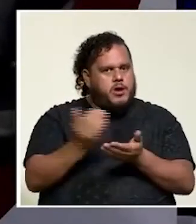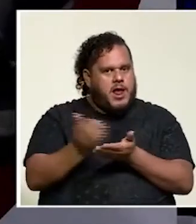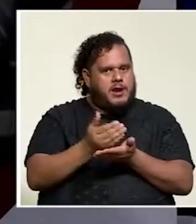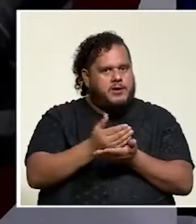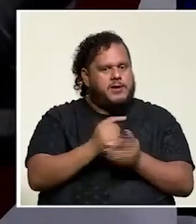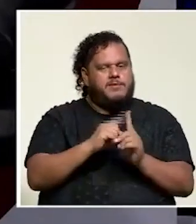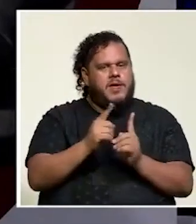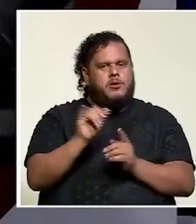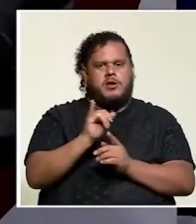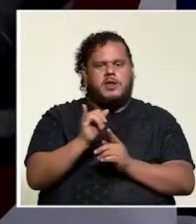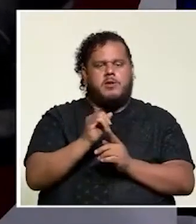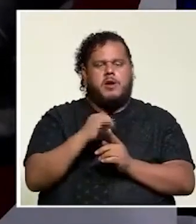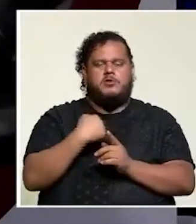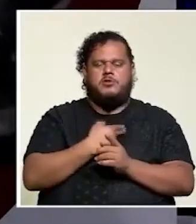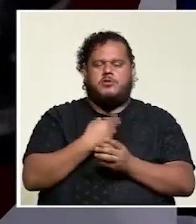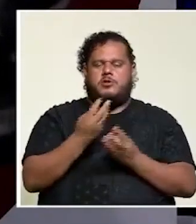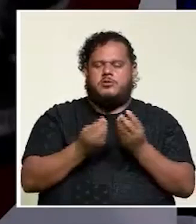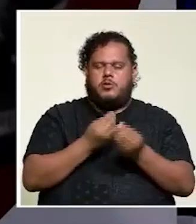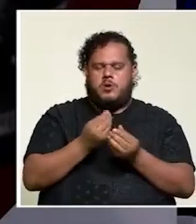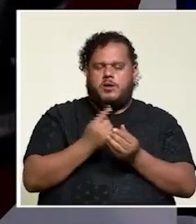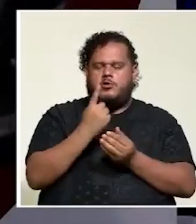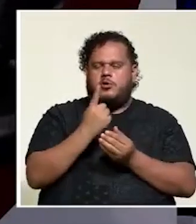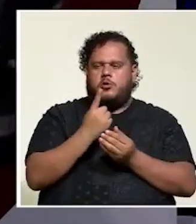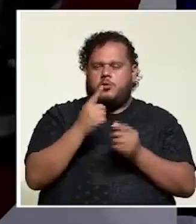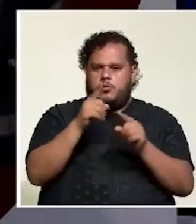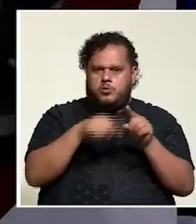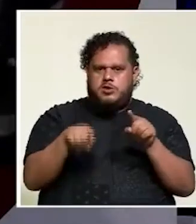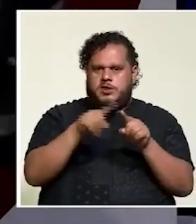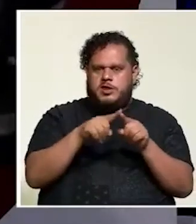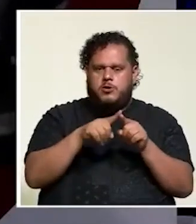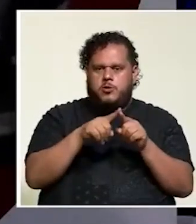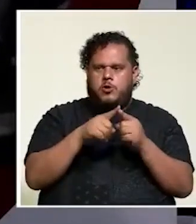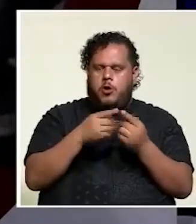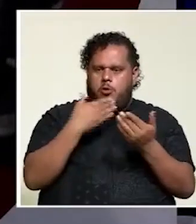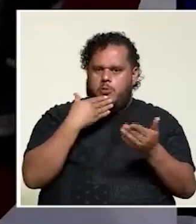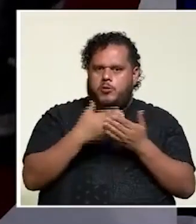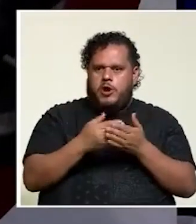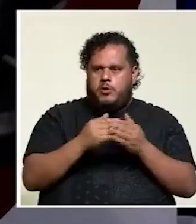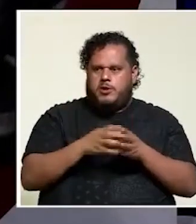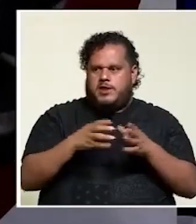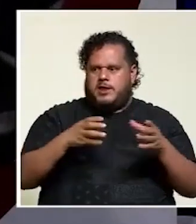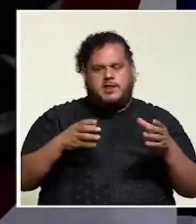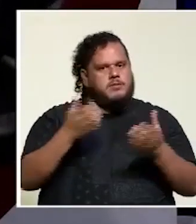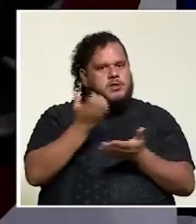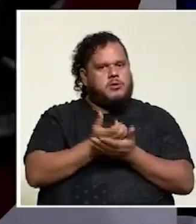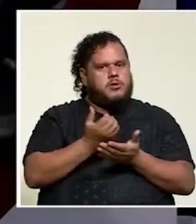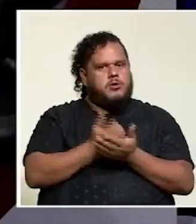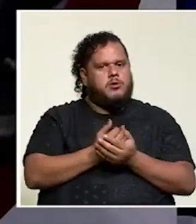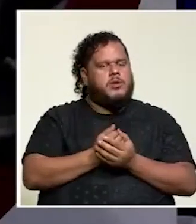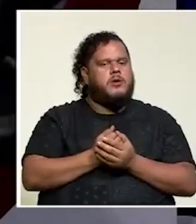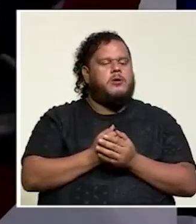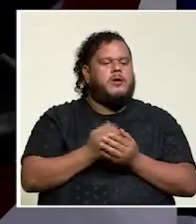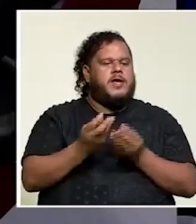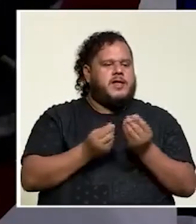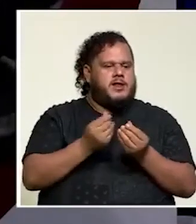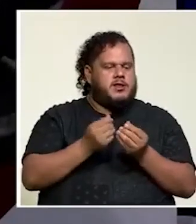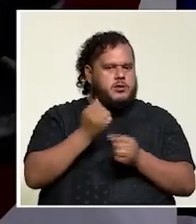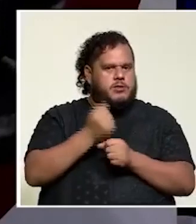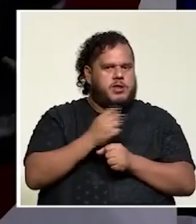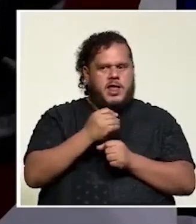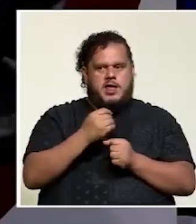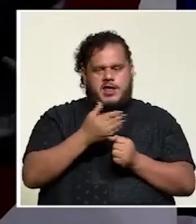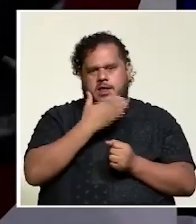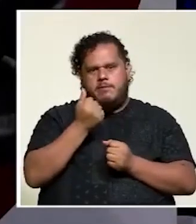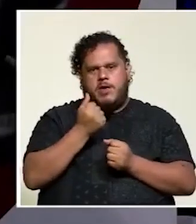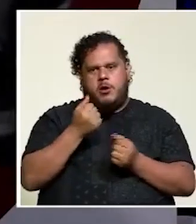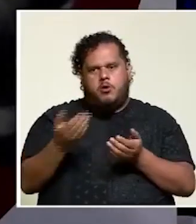también provocamos un círculo virtuoso de crecimiento económico, inversión, generación de empleo y mayor